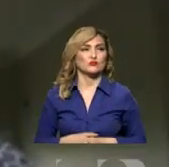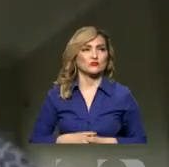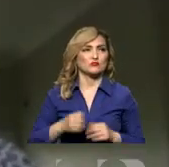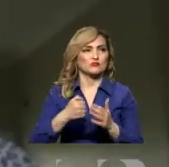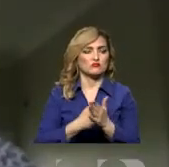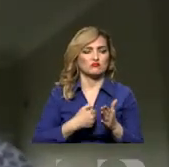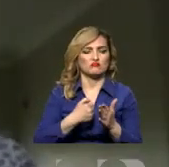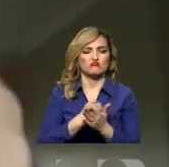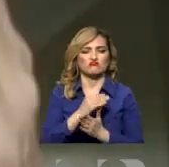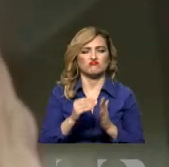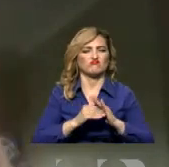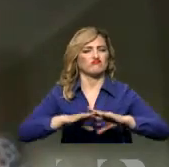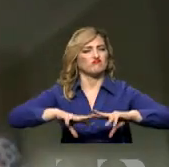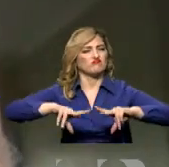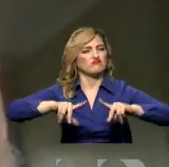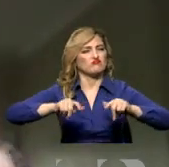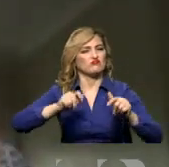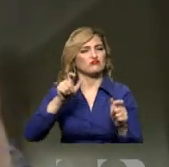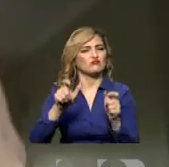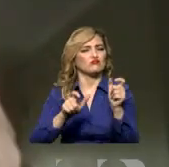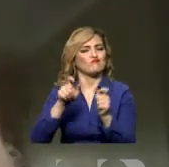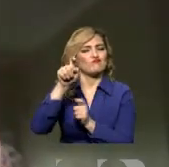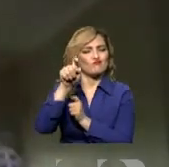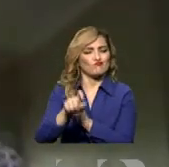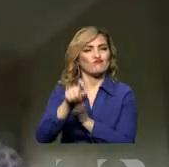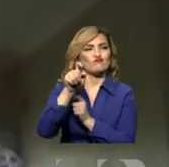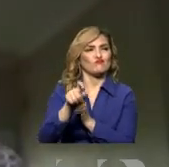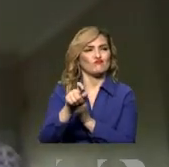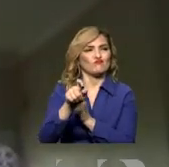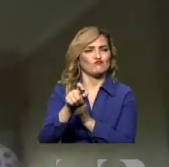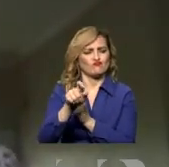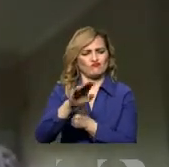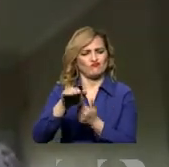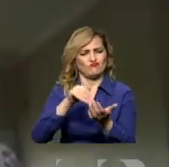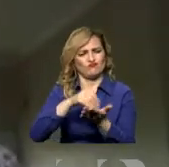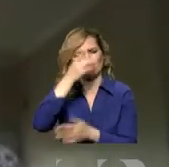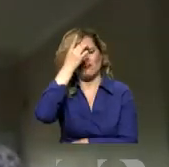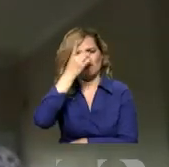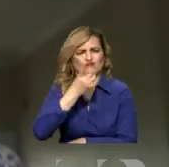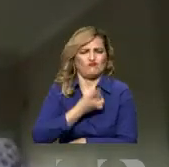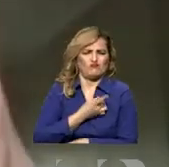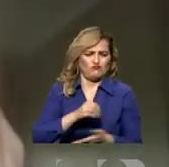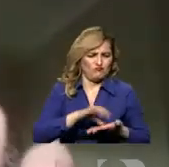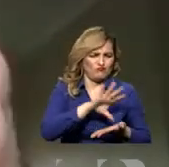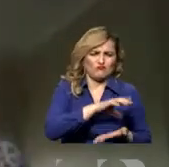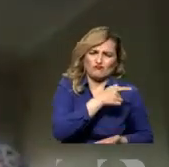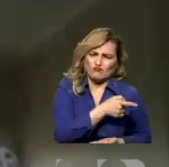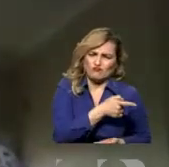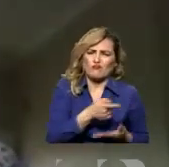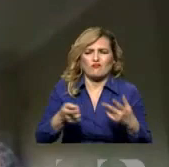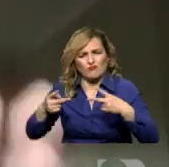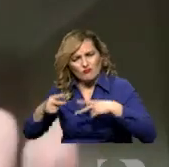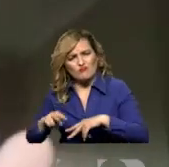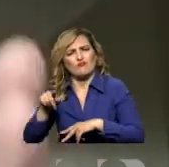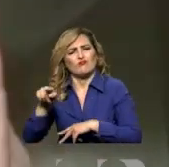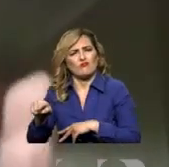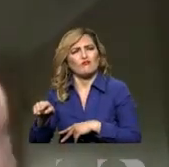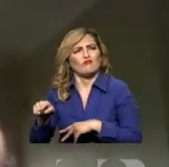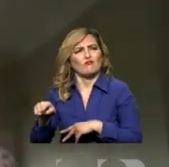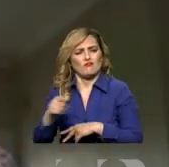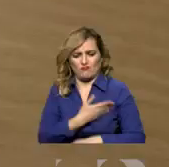la corrupción. La ciudadanía necesita acciones contundentes, pero no solamente de parte de la Asamblea Nacional, sino de parte del